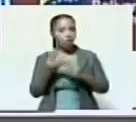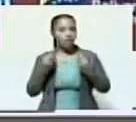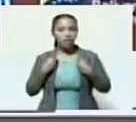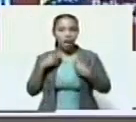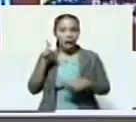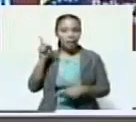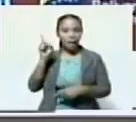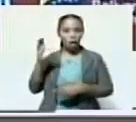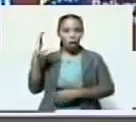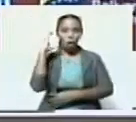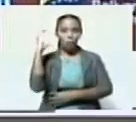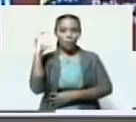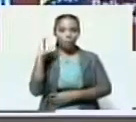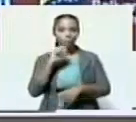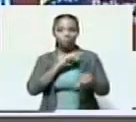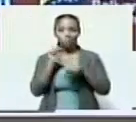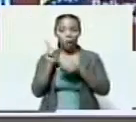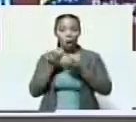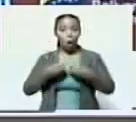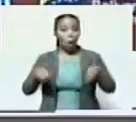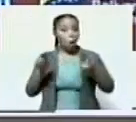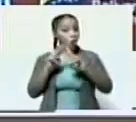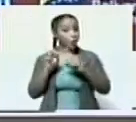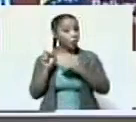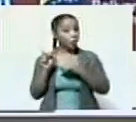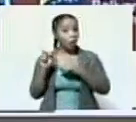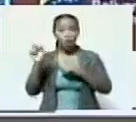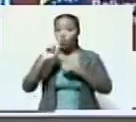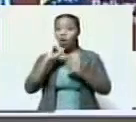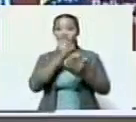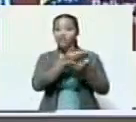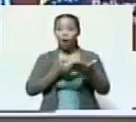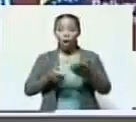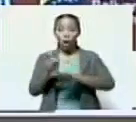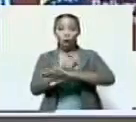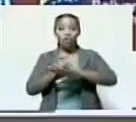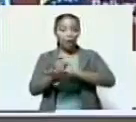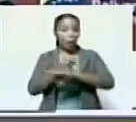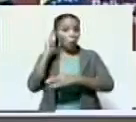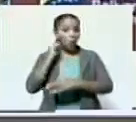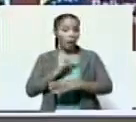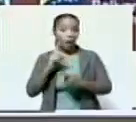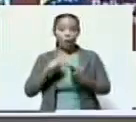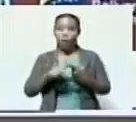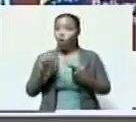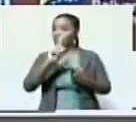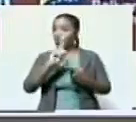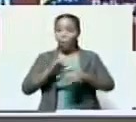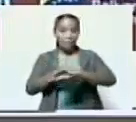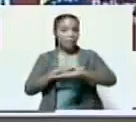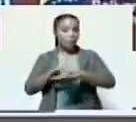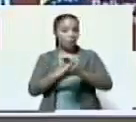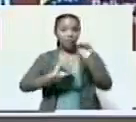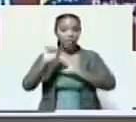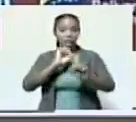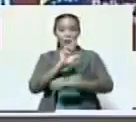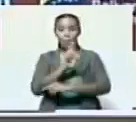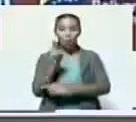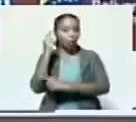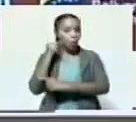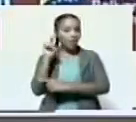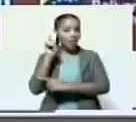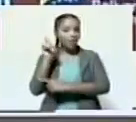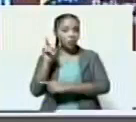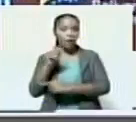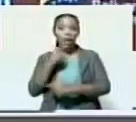Esto es las Naciones Unidas, no es un informe del gobierno bolivariano, no es el ministro de Defensa de la República Bolivariana de